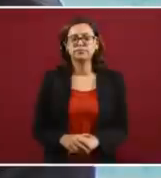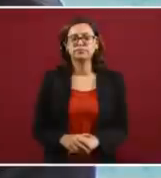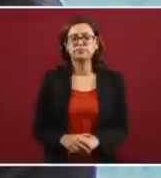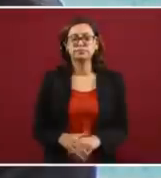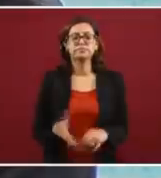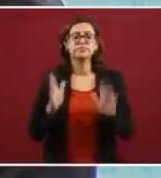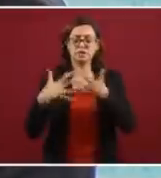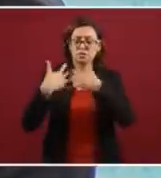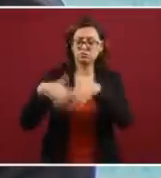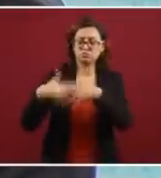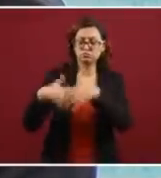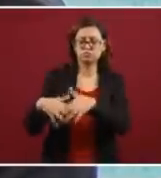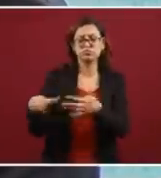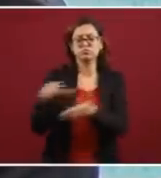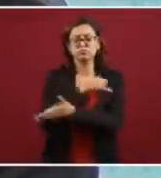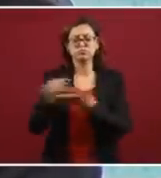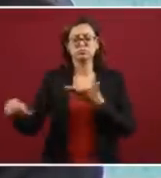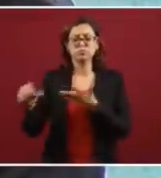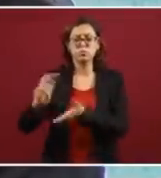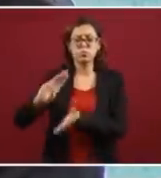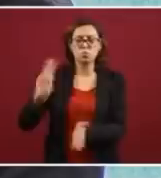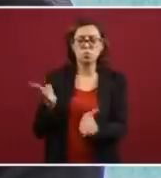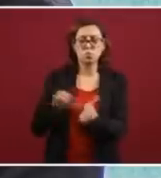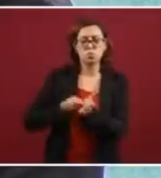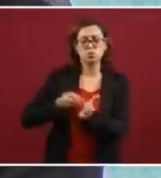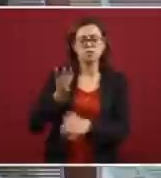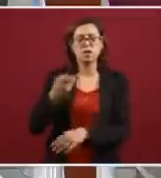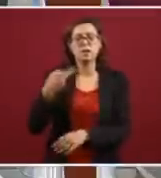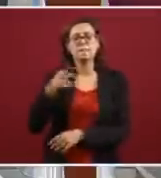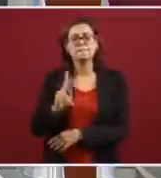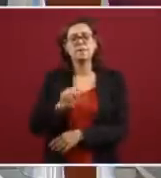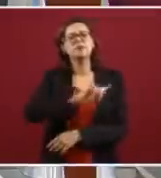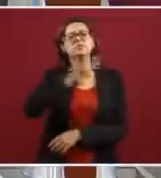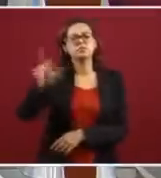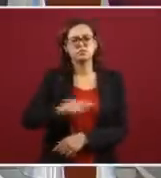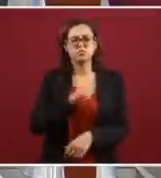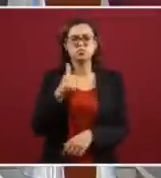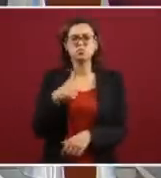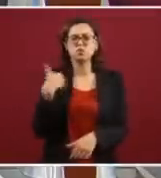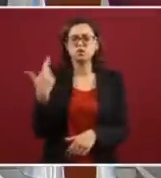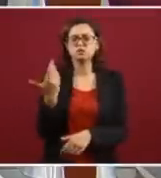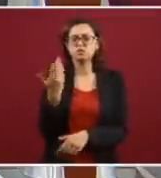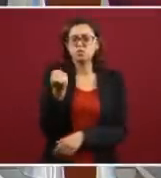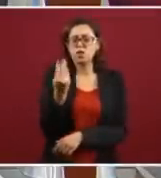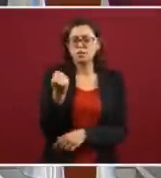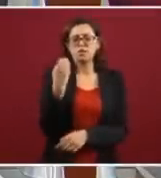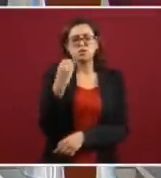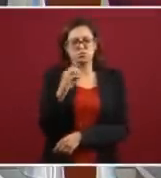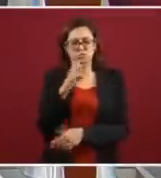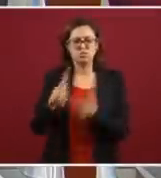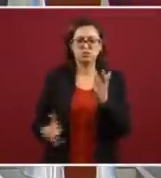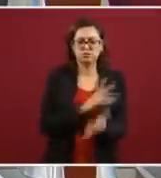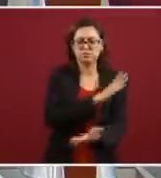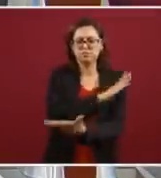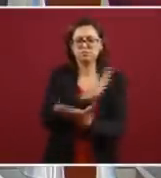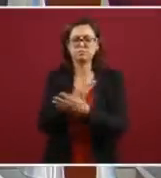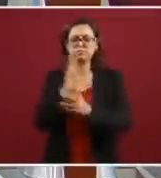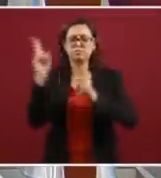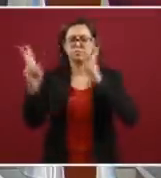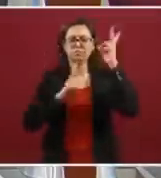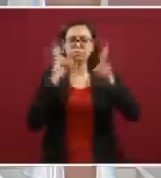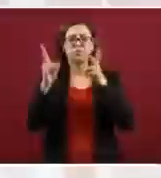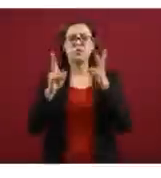Inmovilizamos la bomba, se les multó, pero les volvimos a caer a visitarlos el 9 de octubre. Y este 9 de